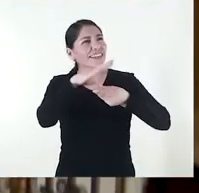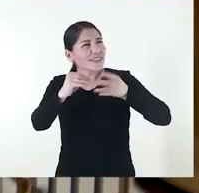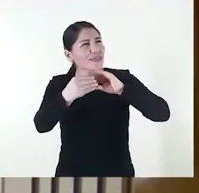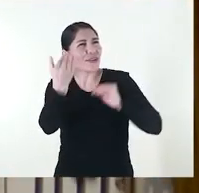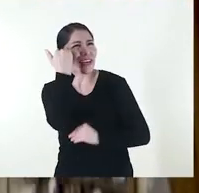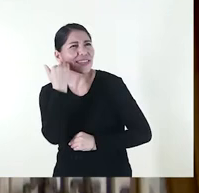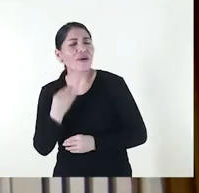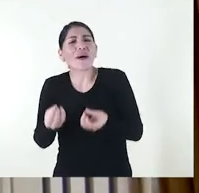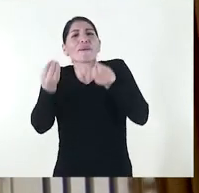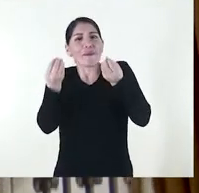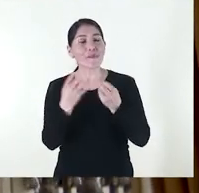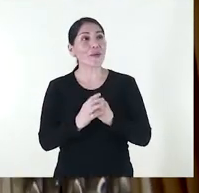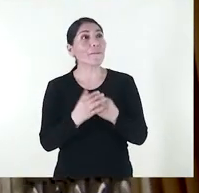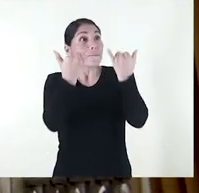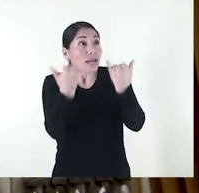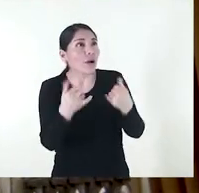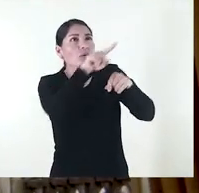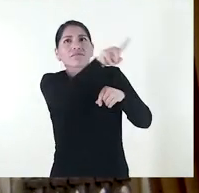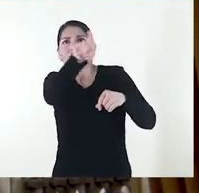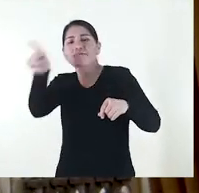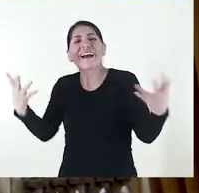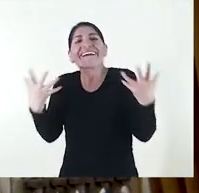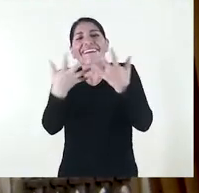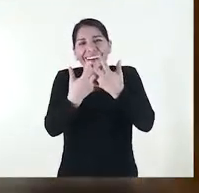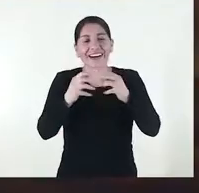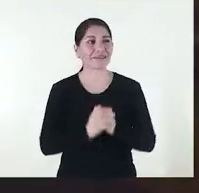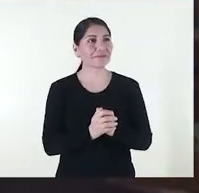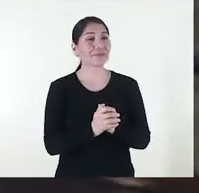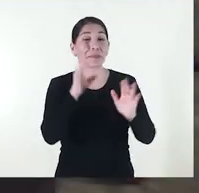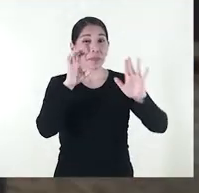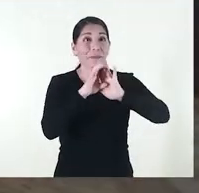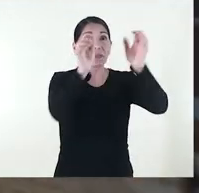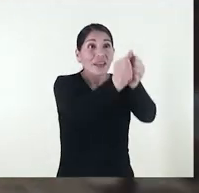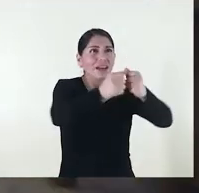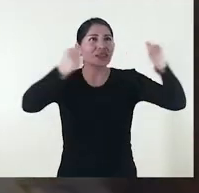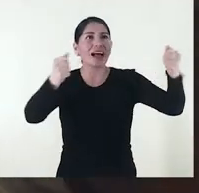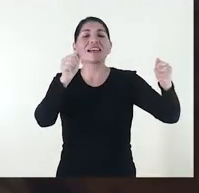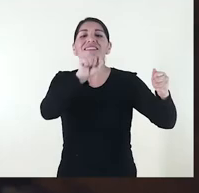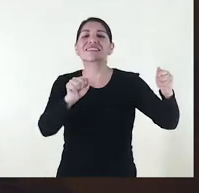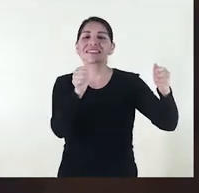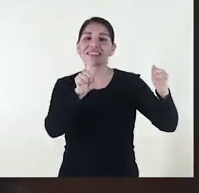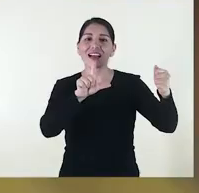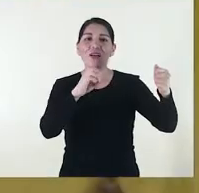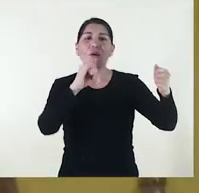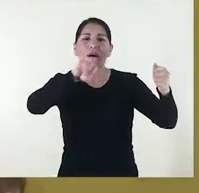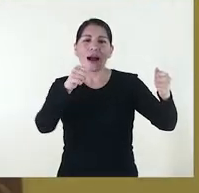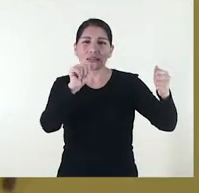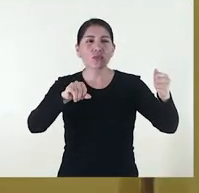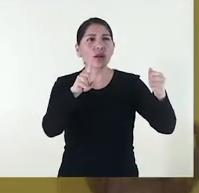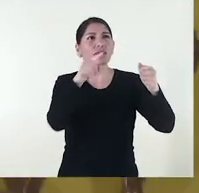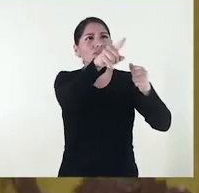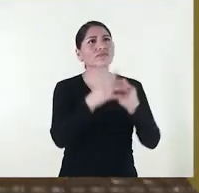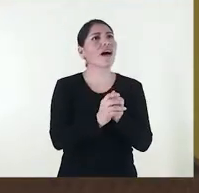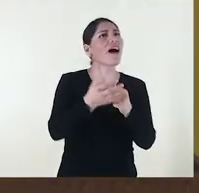de una gama de estilos y modas que, a pesar de todo, fusionan bien. El Salón de los Azulejos quizás sea el más antiguo, el que guarda